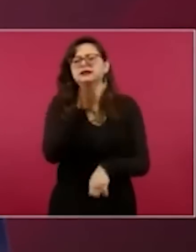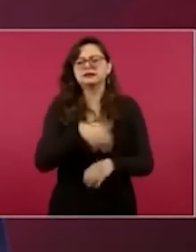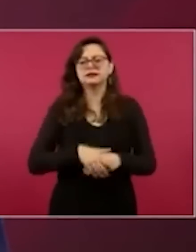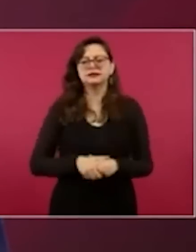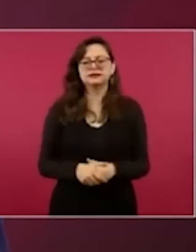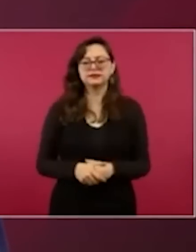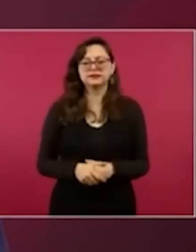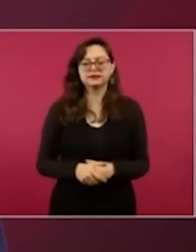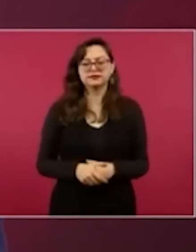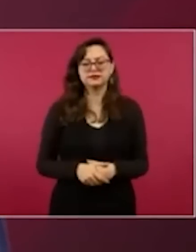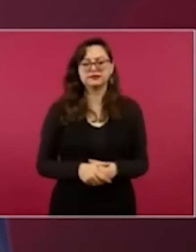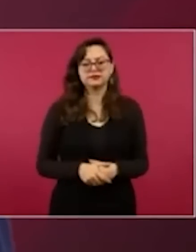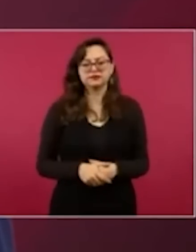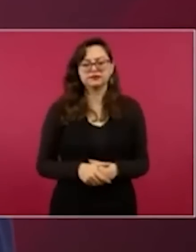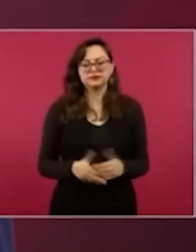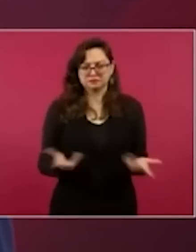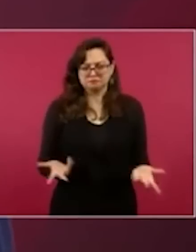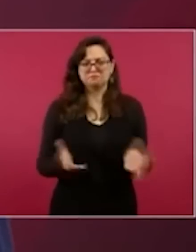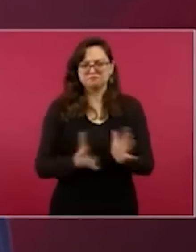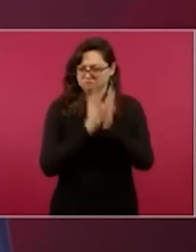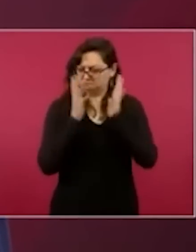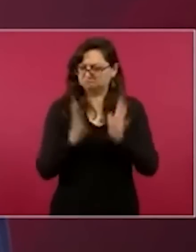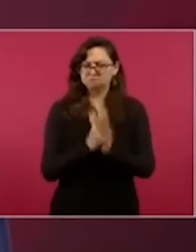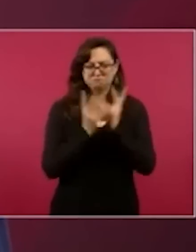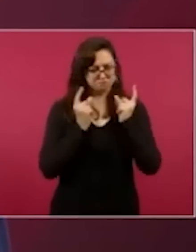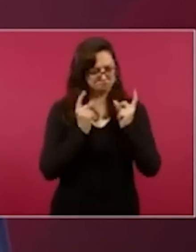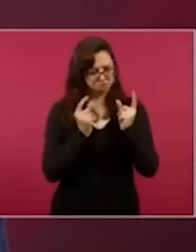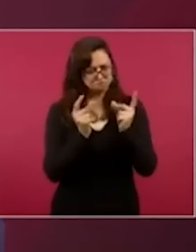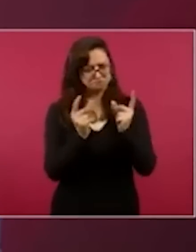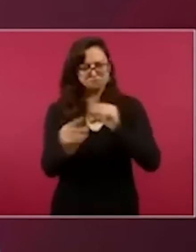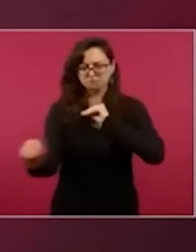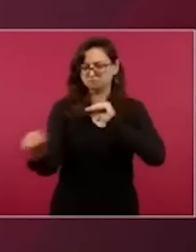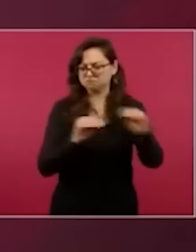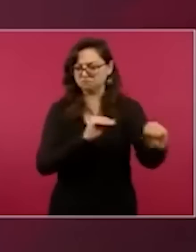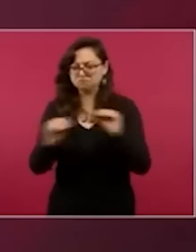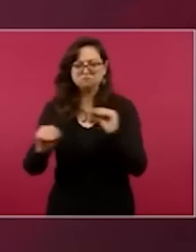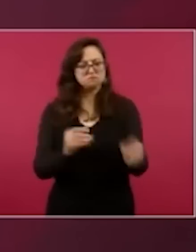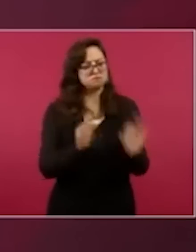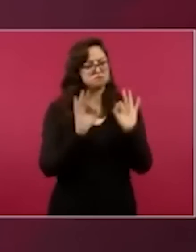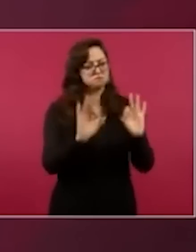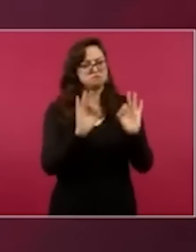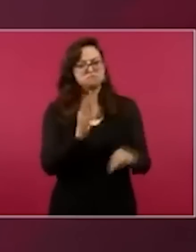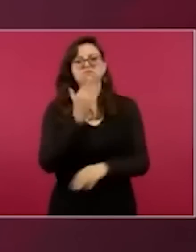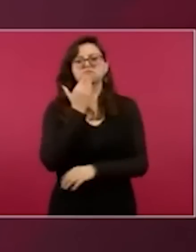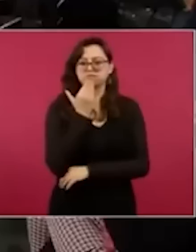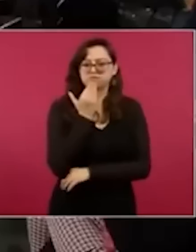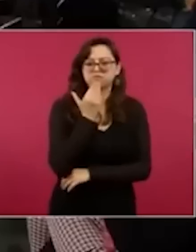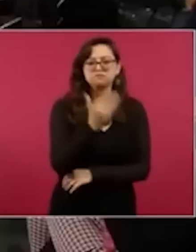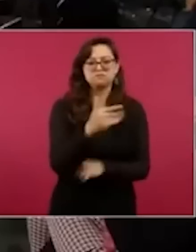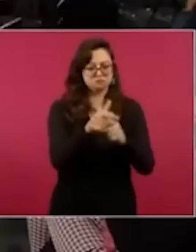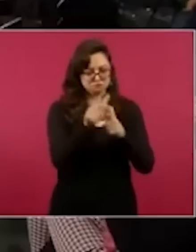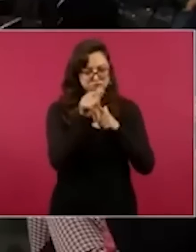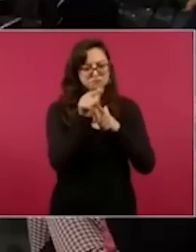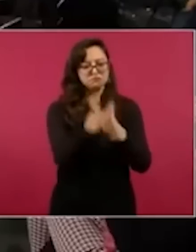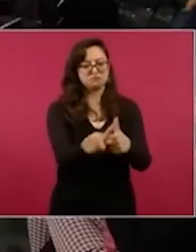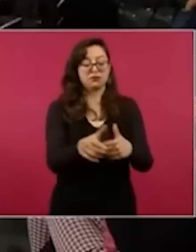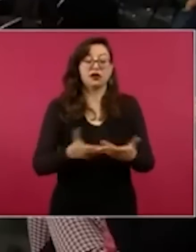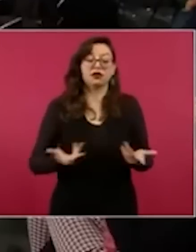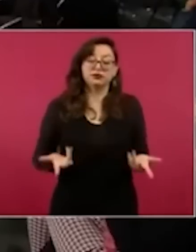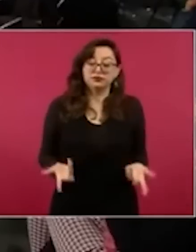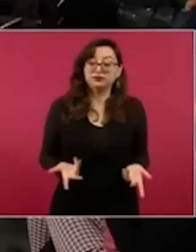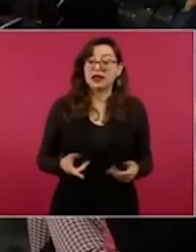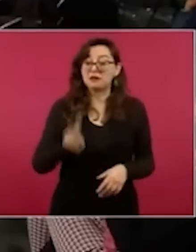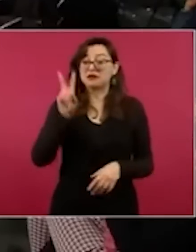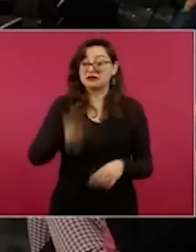Que no dejen pues, de participar, de movilizarse, aunque esto exige de muchas